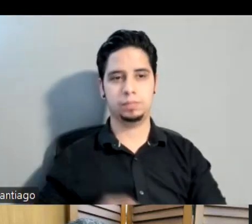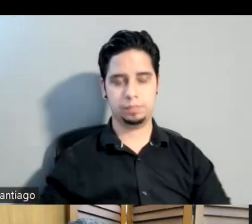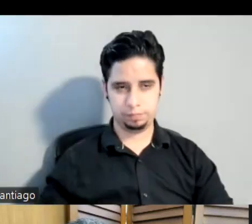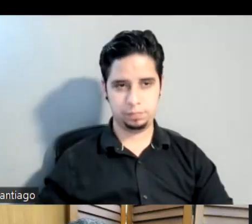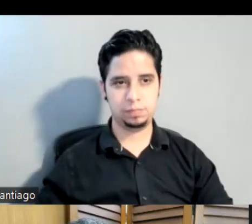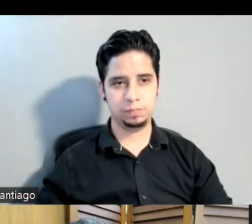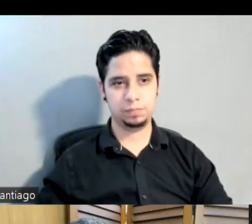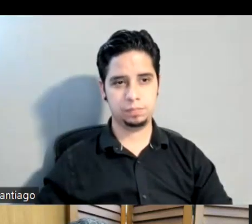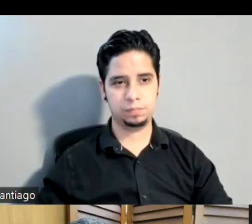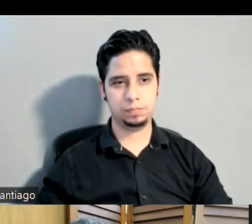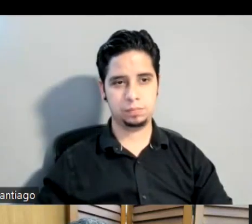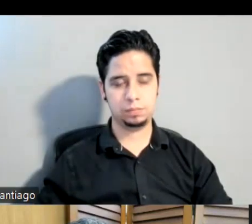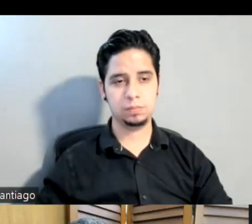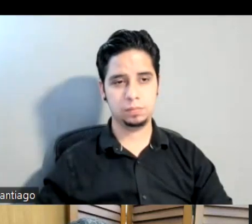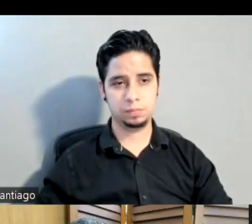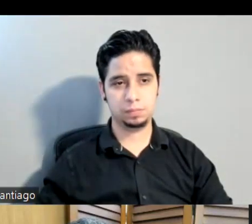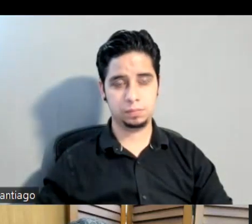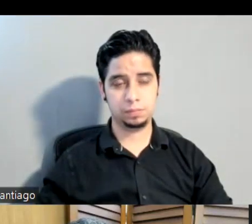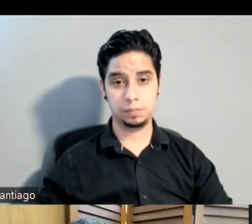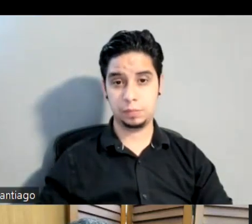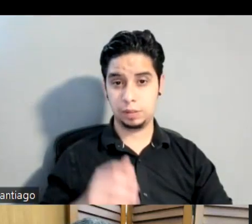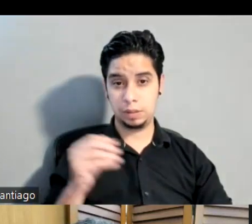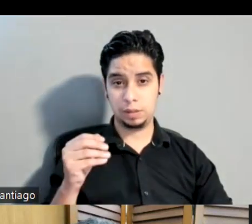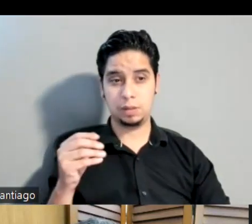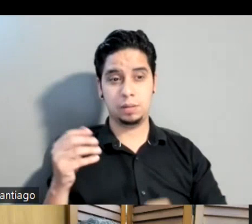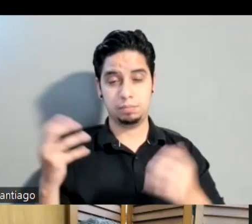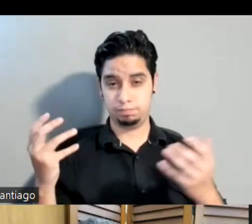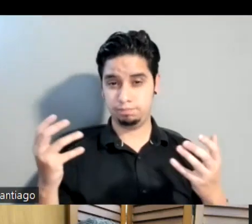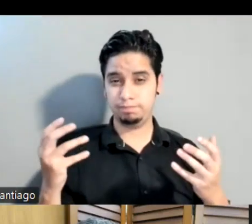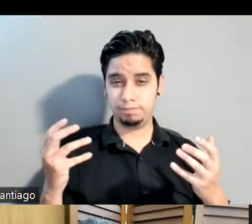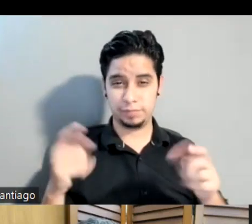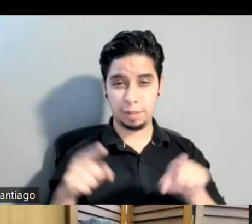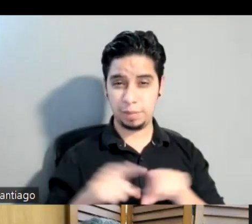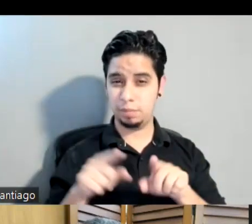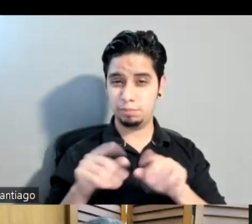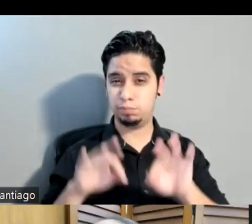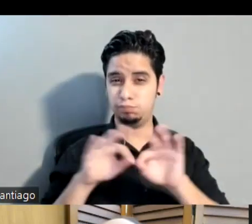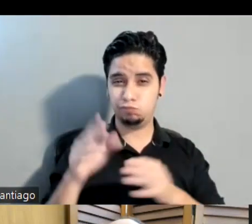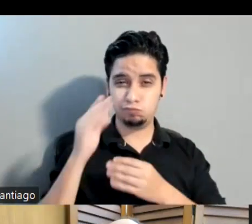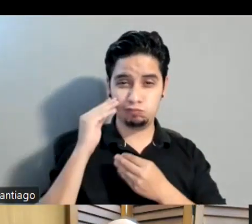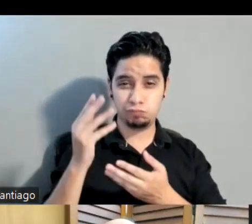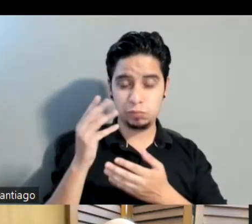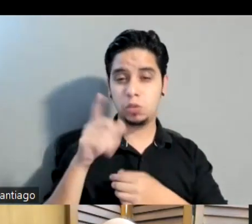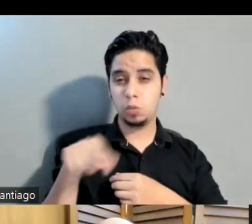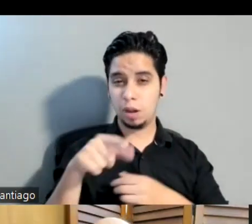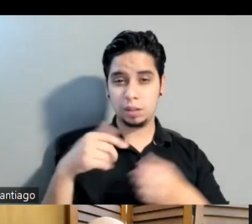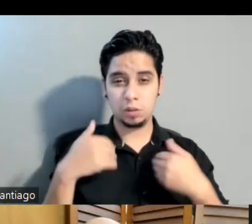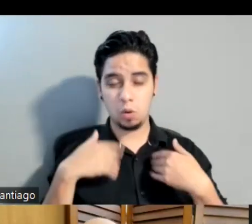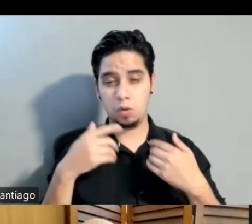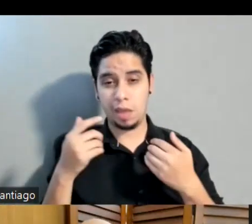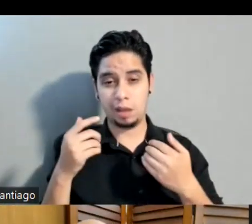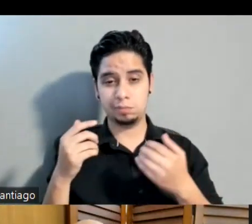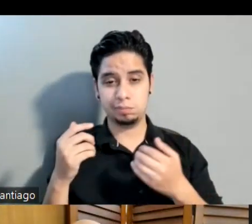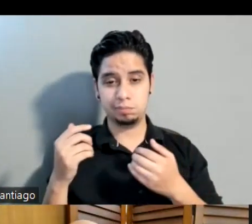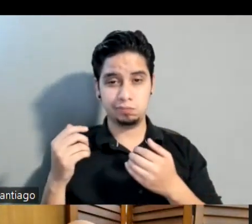653-8833. ¿Ok? Y entonces hay que también decir, ¿verdad?, que tienes también a otra aliada al lado